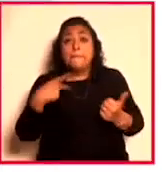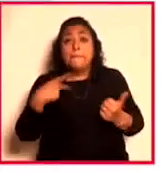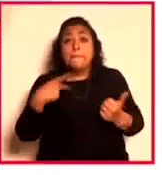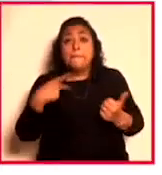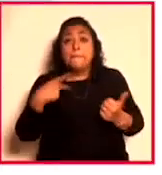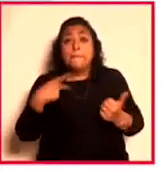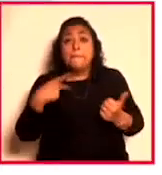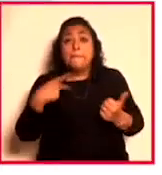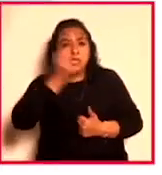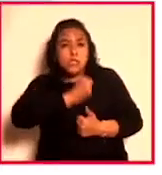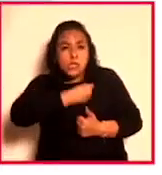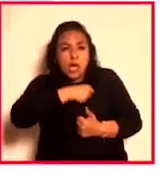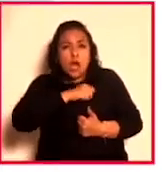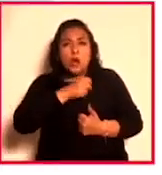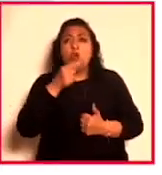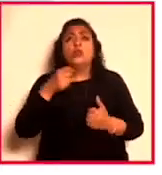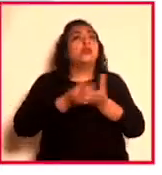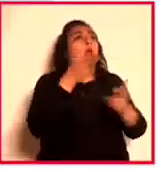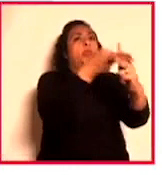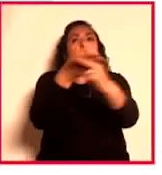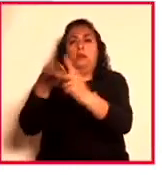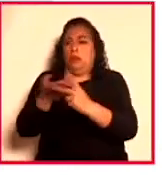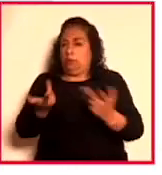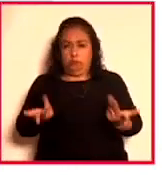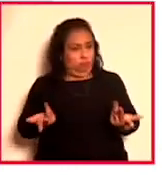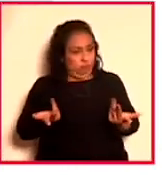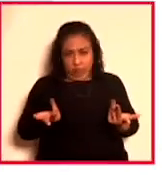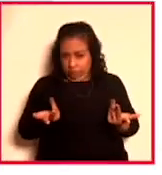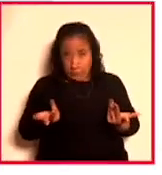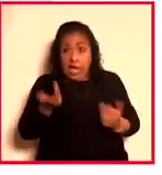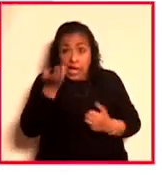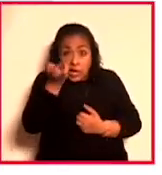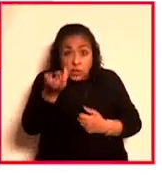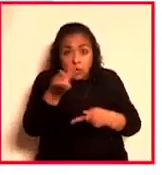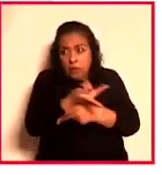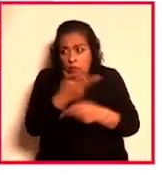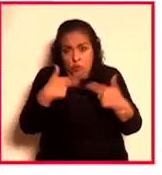gente. Vamos, si así fuera, no existiría la humanidad.